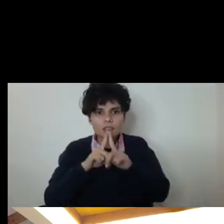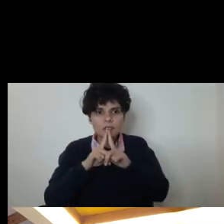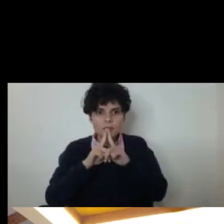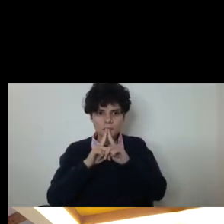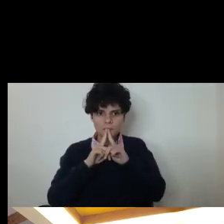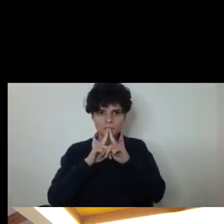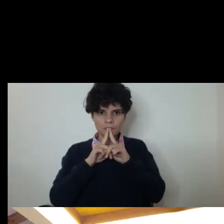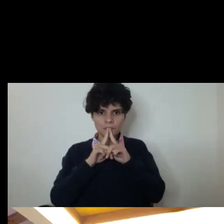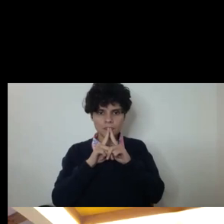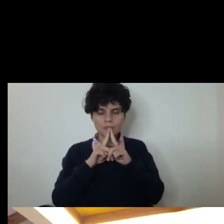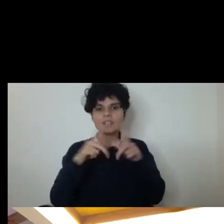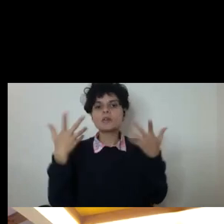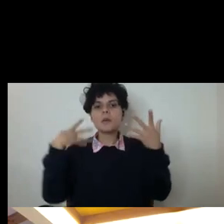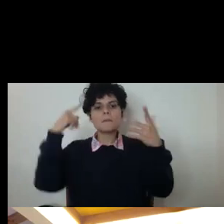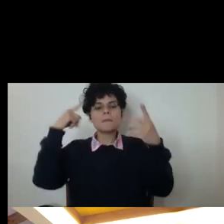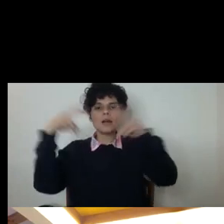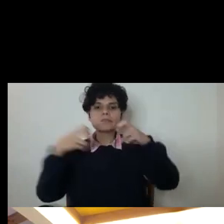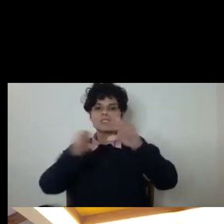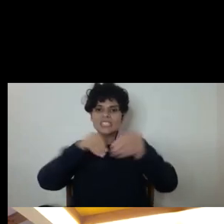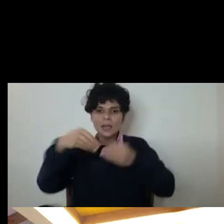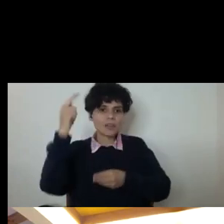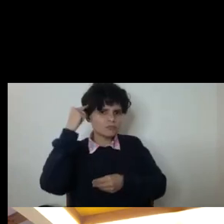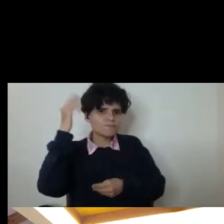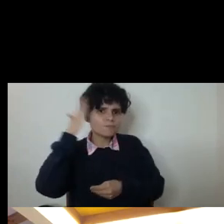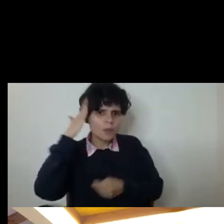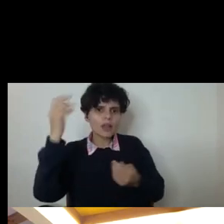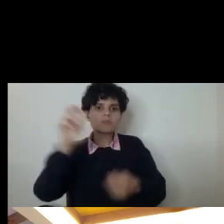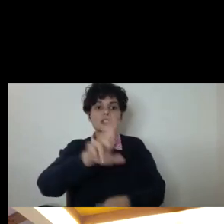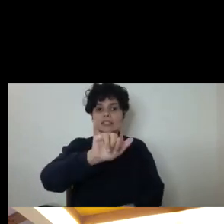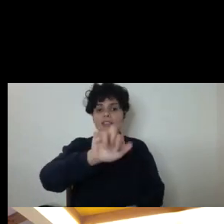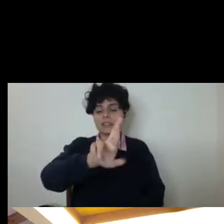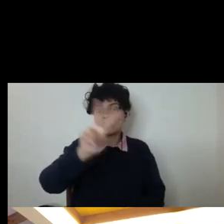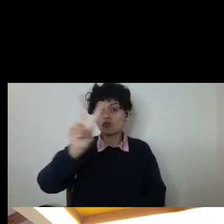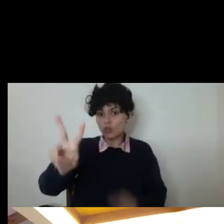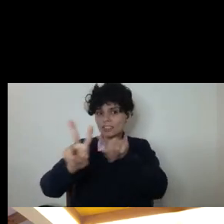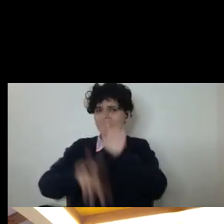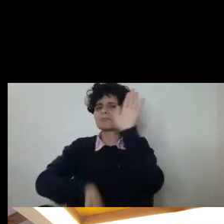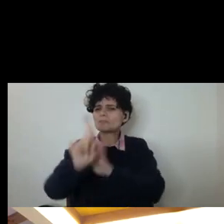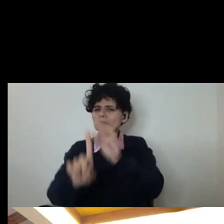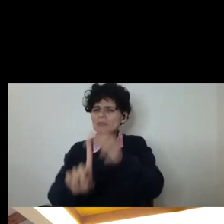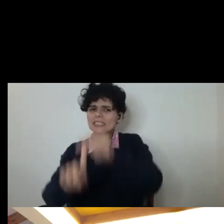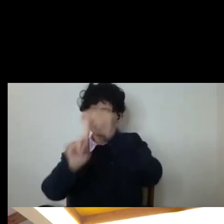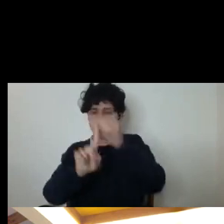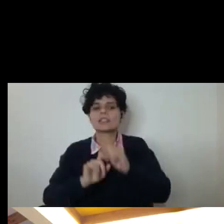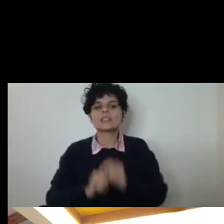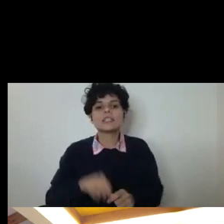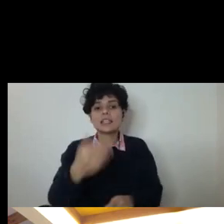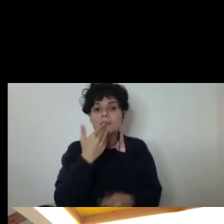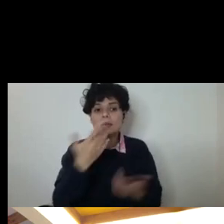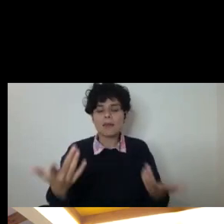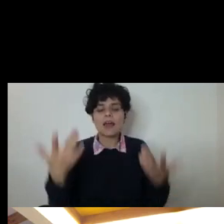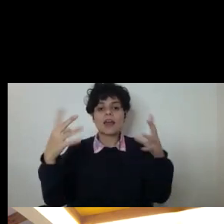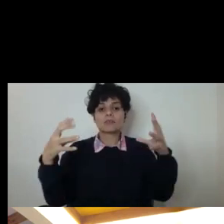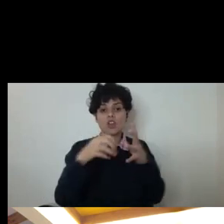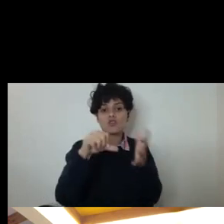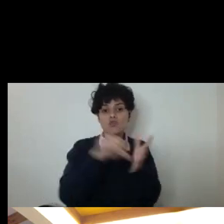significativo en plasticidad sináptica y en memoria espacial, principalmente la isoforma RIG2, contribuye a la propagación al núcleo,